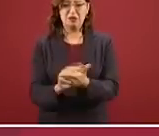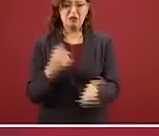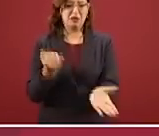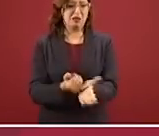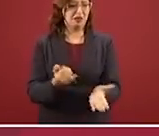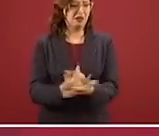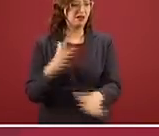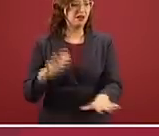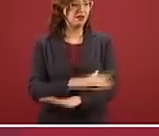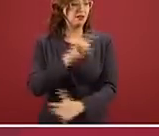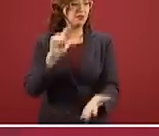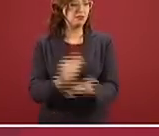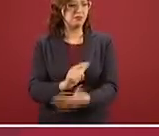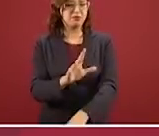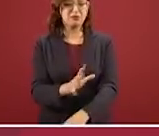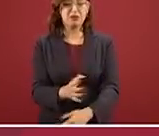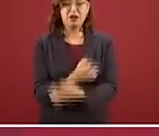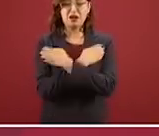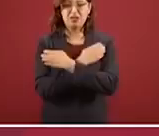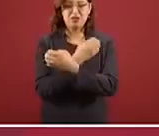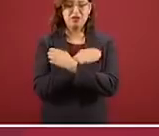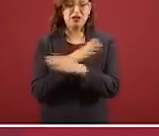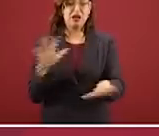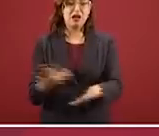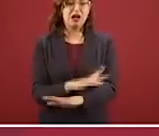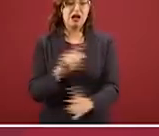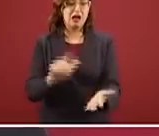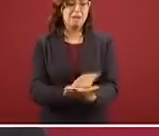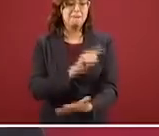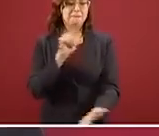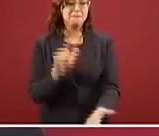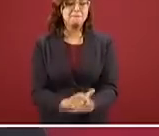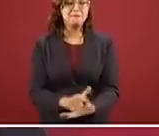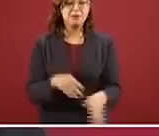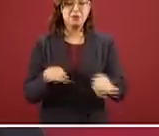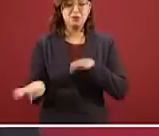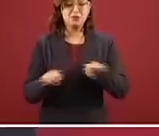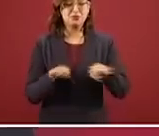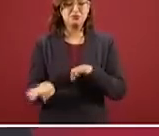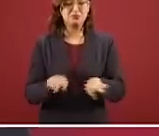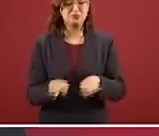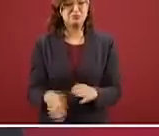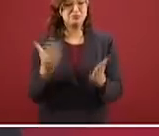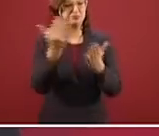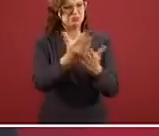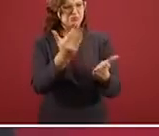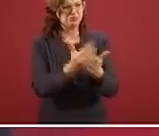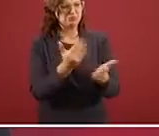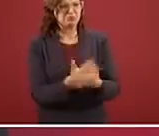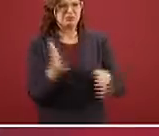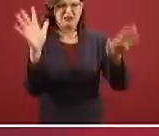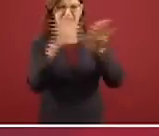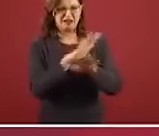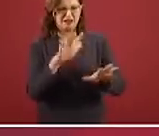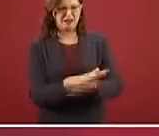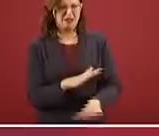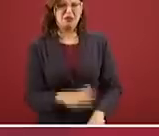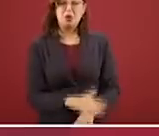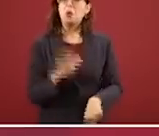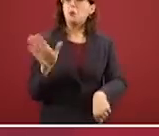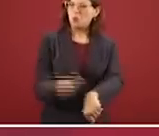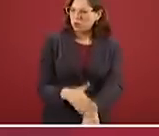reforma educativa, reforma laboral. ¿Por qué esa agenda? ¿Por qué no